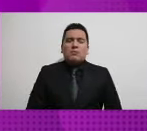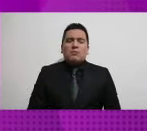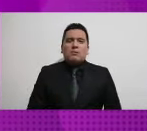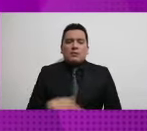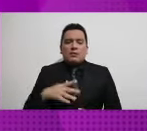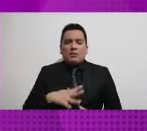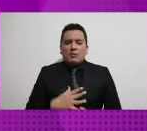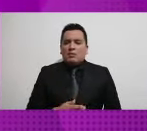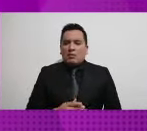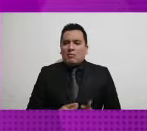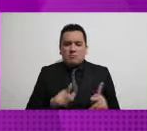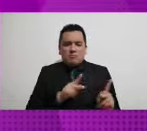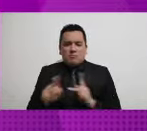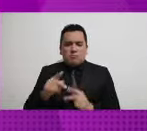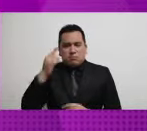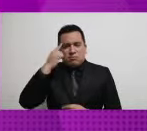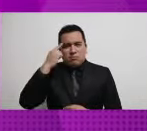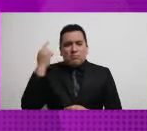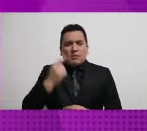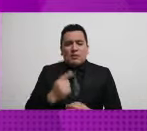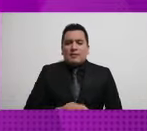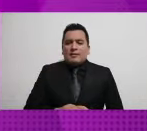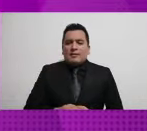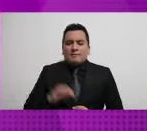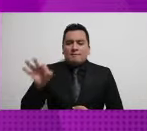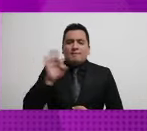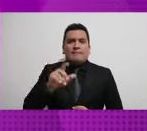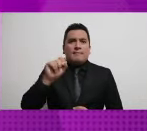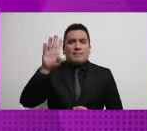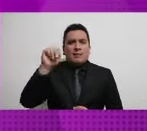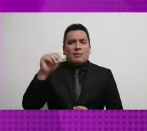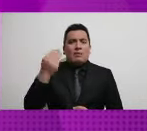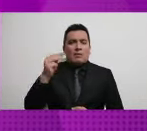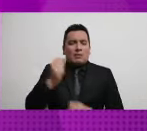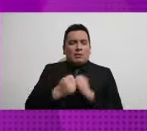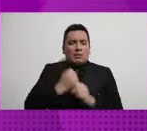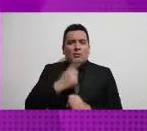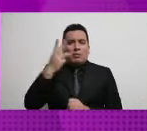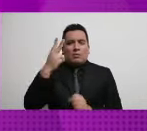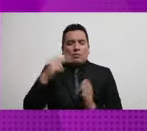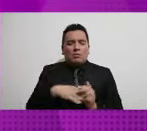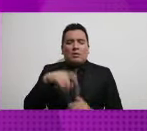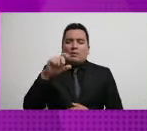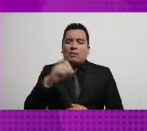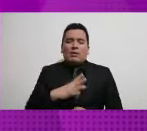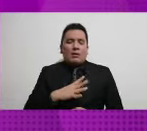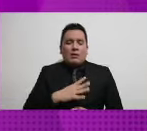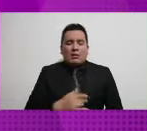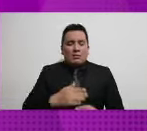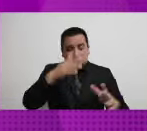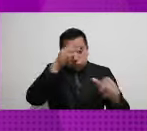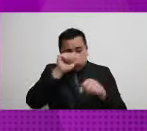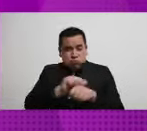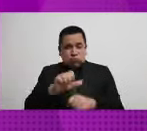este protocolo en fecha 29 de mayo del 2020, con el acuerdo